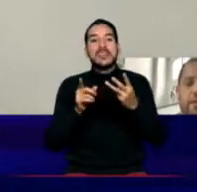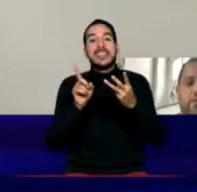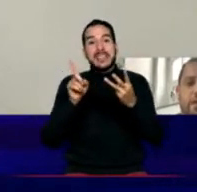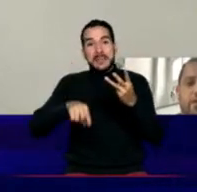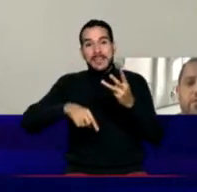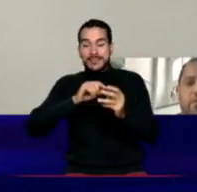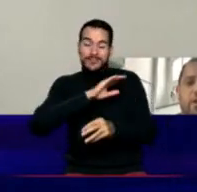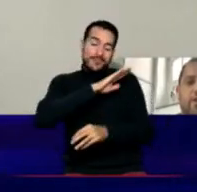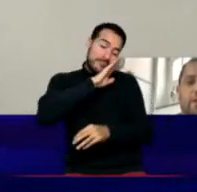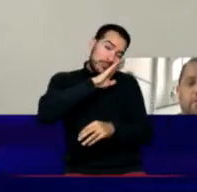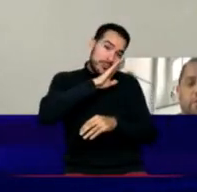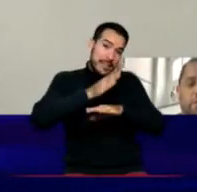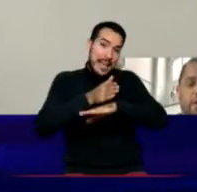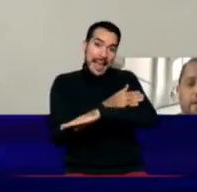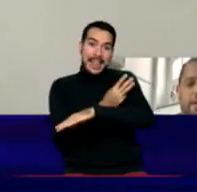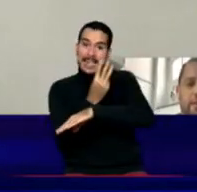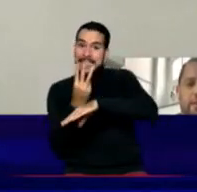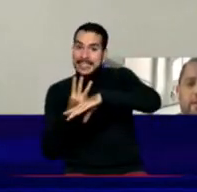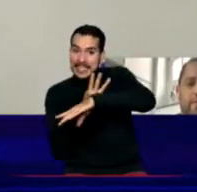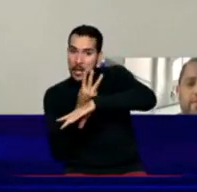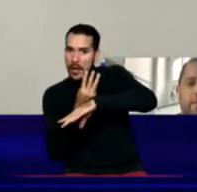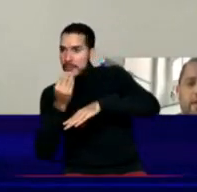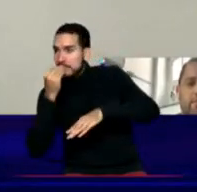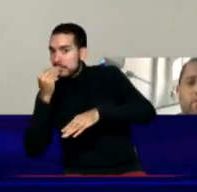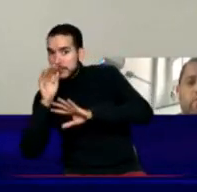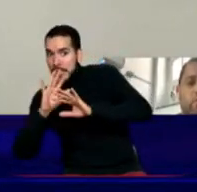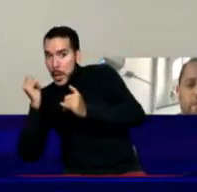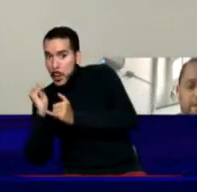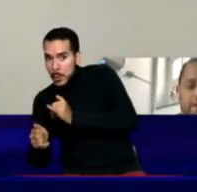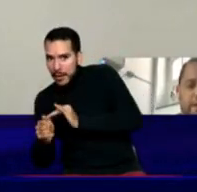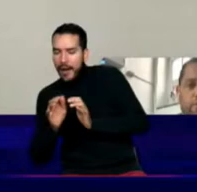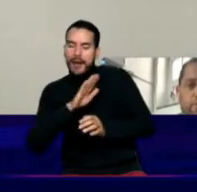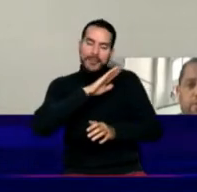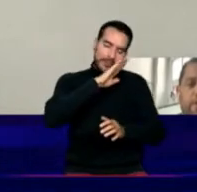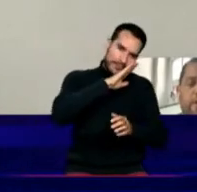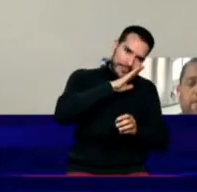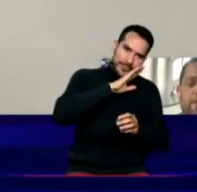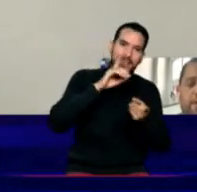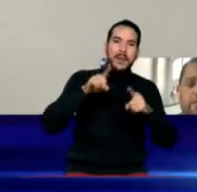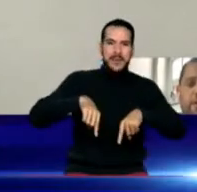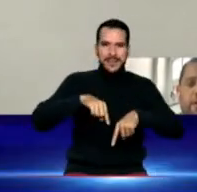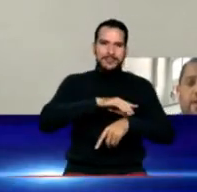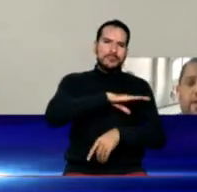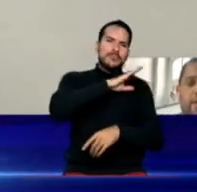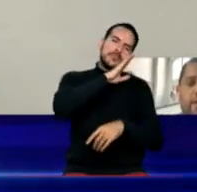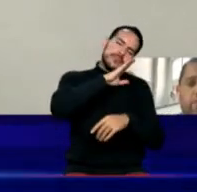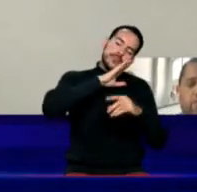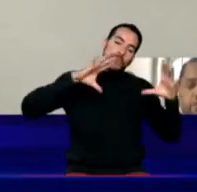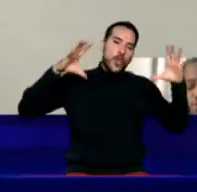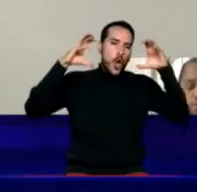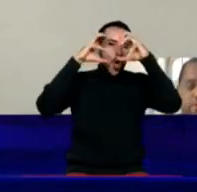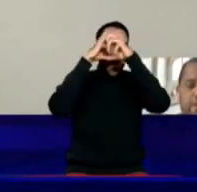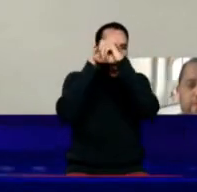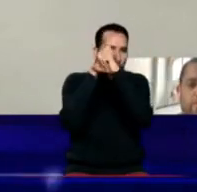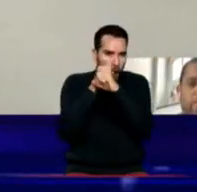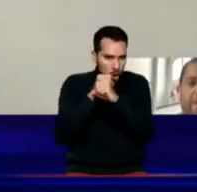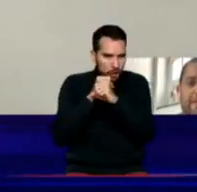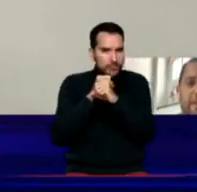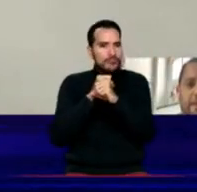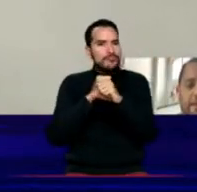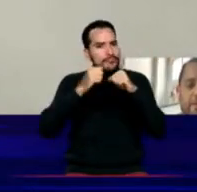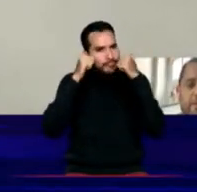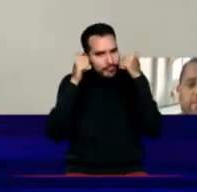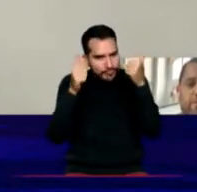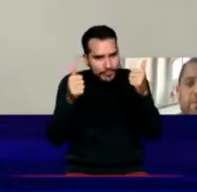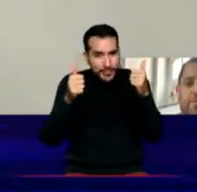de acostarnos, tener una buena, digamos que oscuridad en la noche, evitar tener luces o